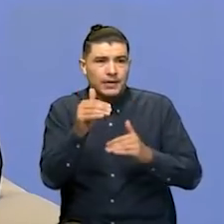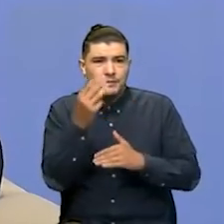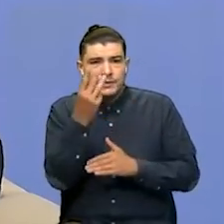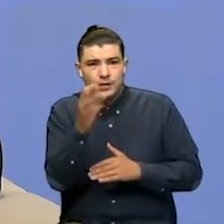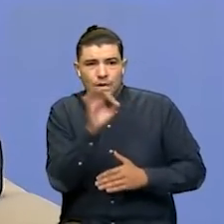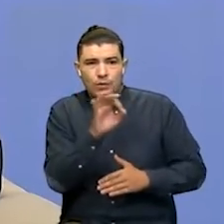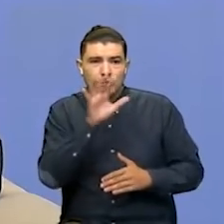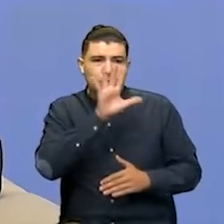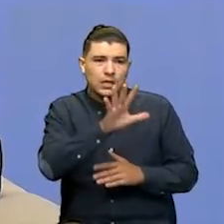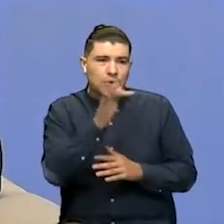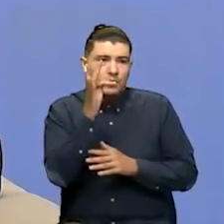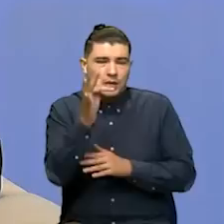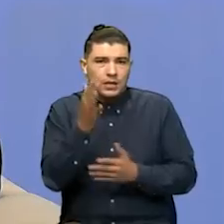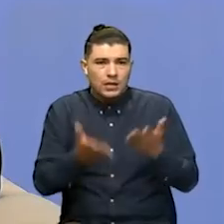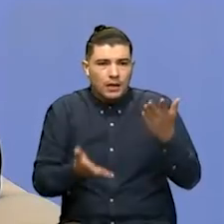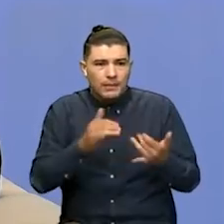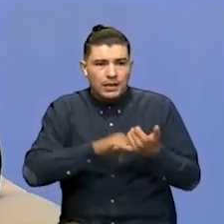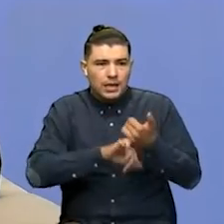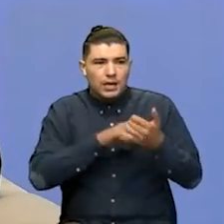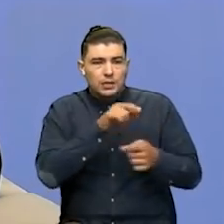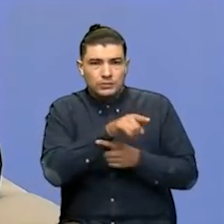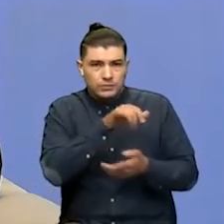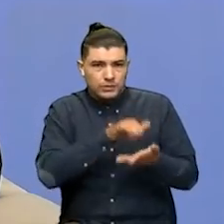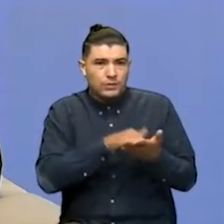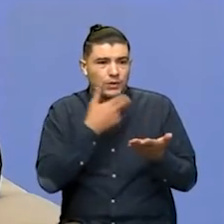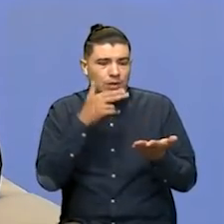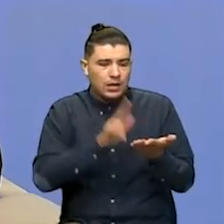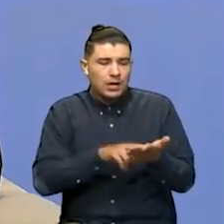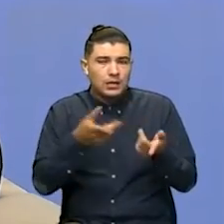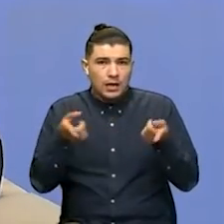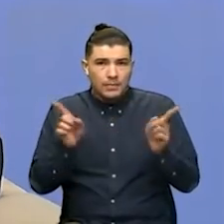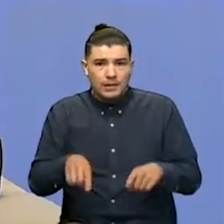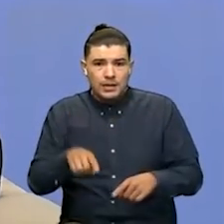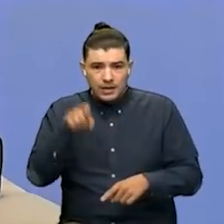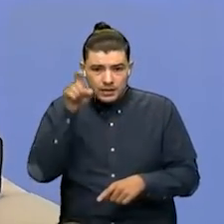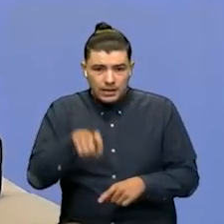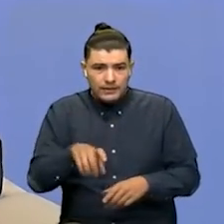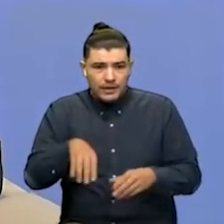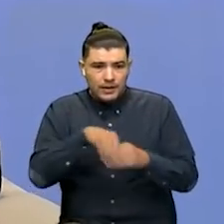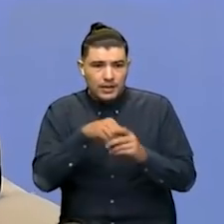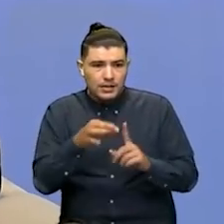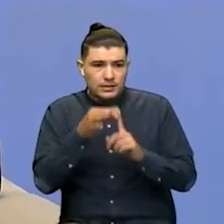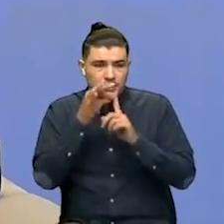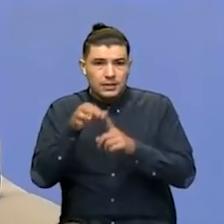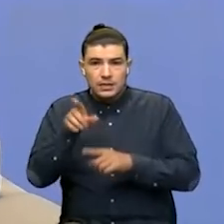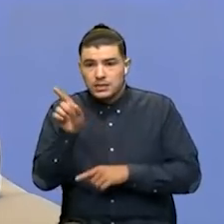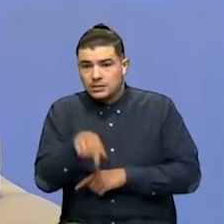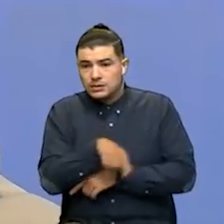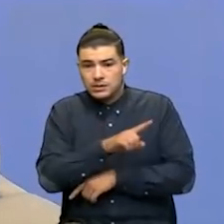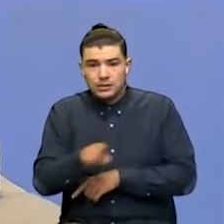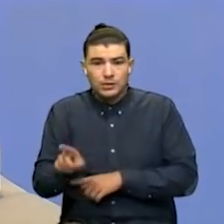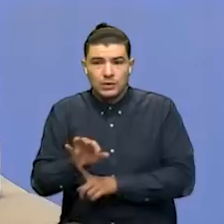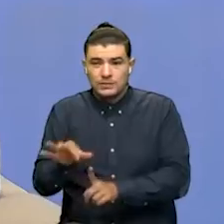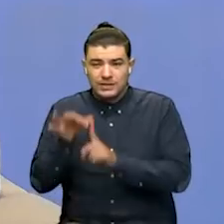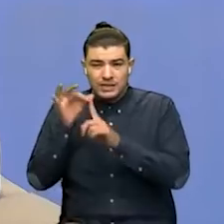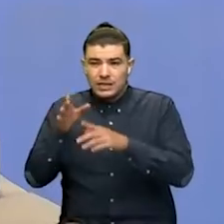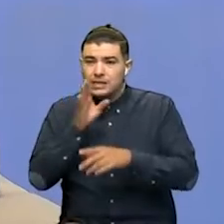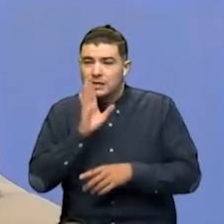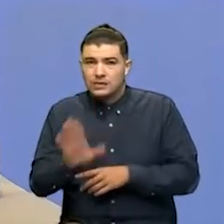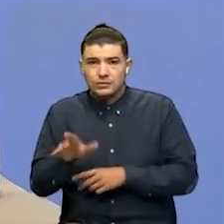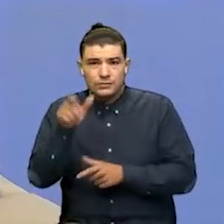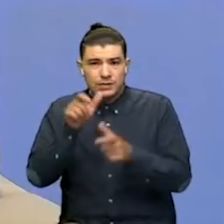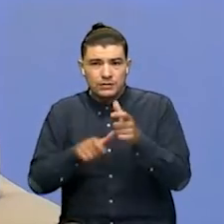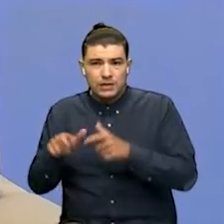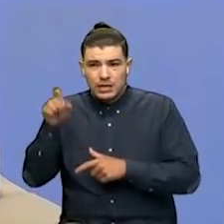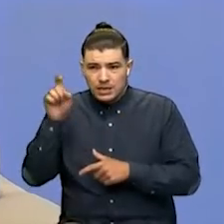3 o 5 testigos, dependiendo de la clase que sea el documento, y se tienen que especificar. Si no especifica concretamente quiénes son los